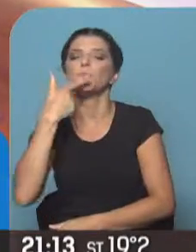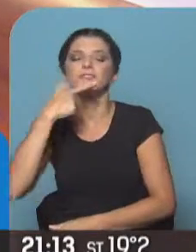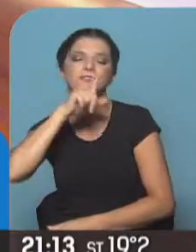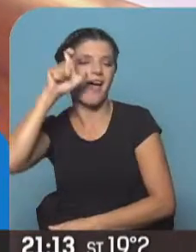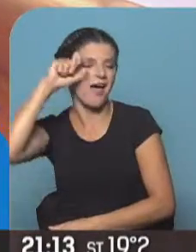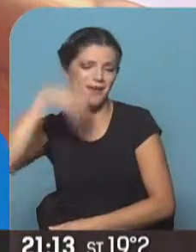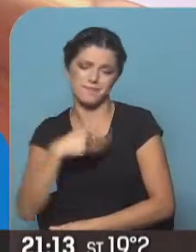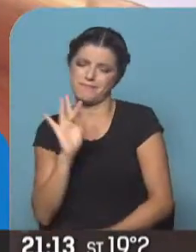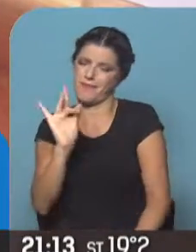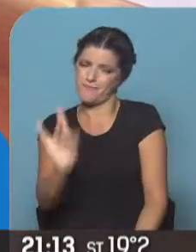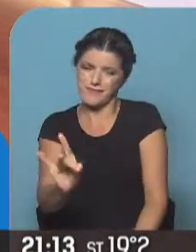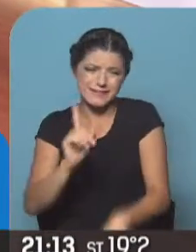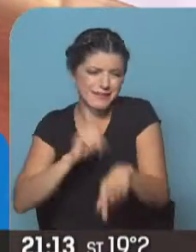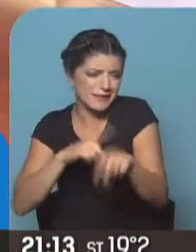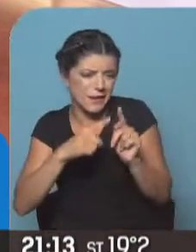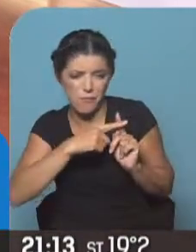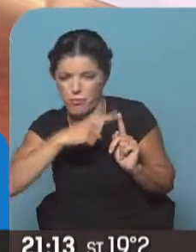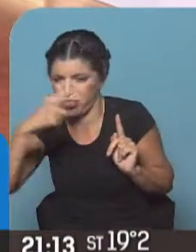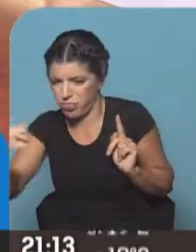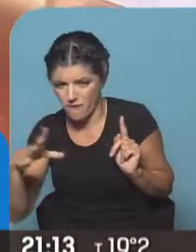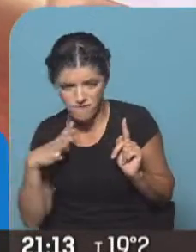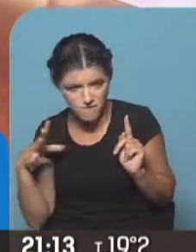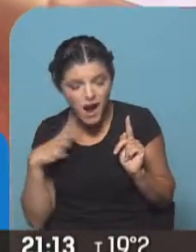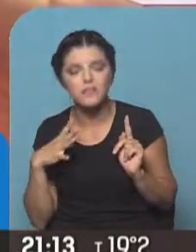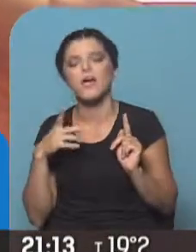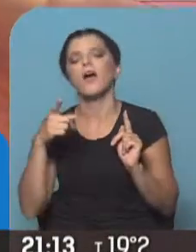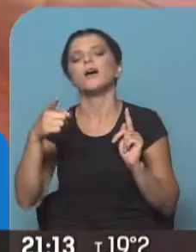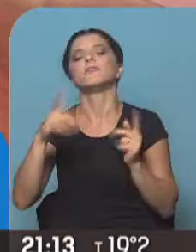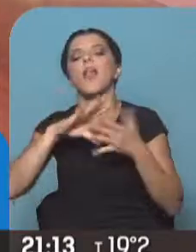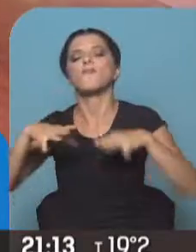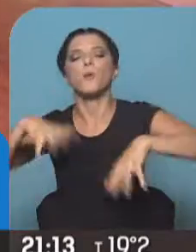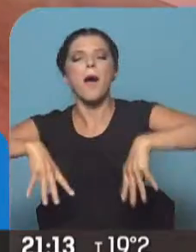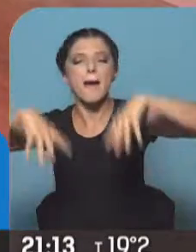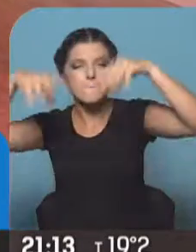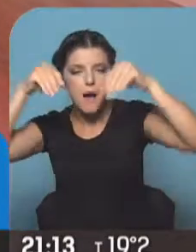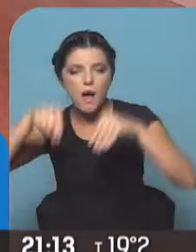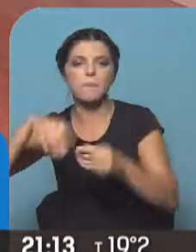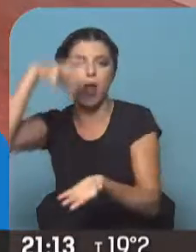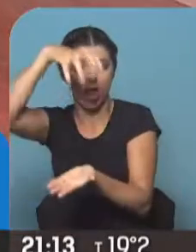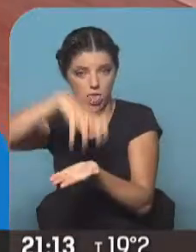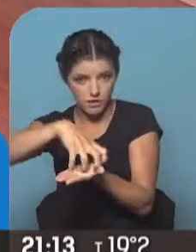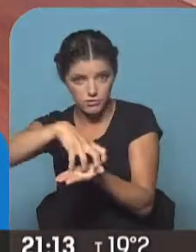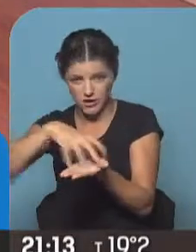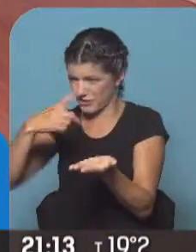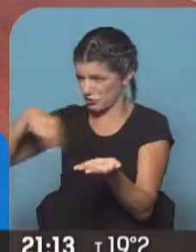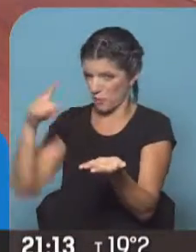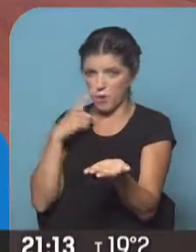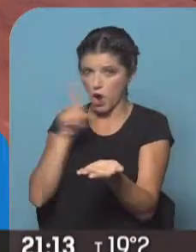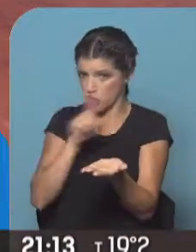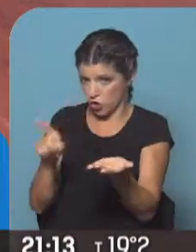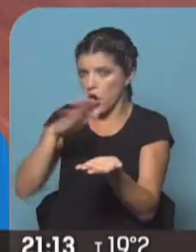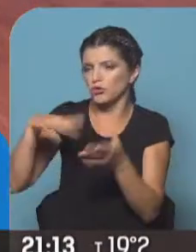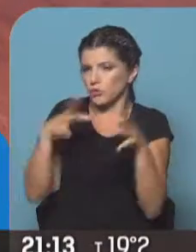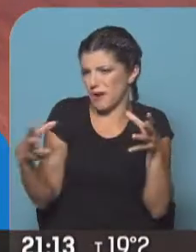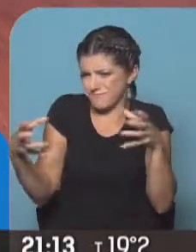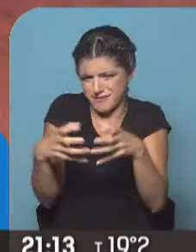los edificios de las embajadas no son los palacetes aristocráticos que nosotros conocemos, son prácticamente bunkers, o